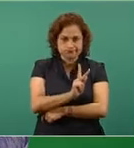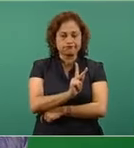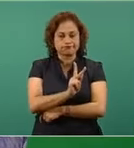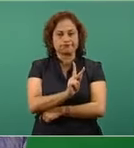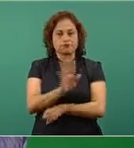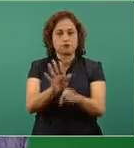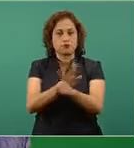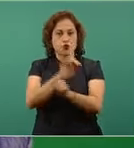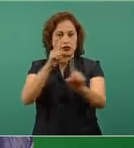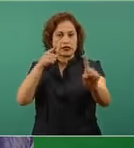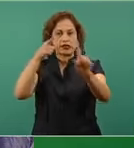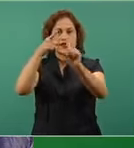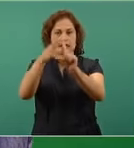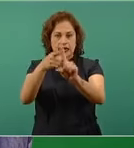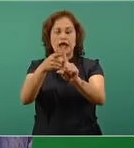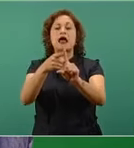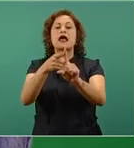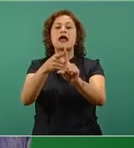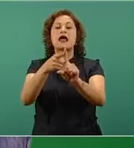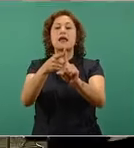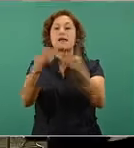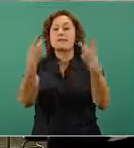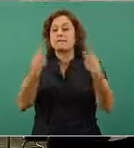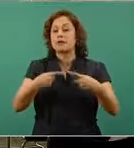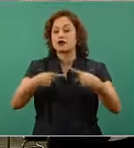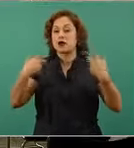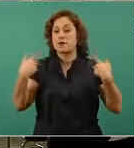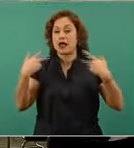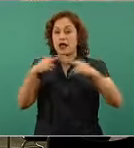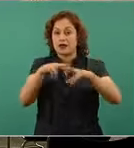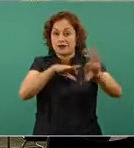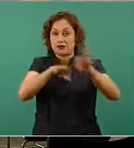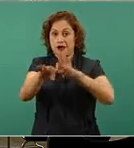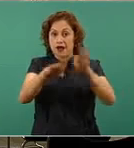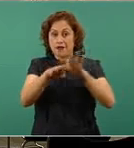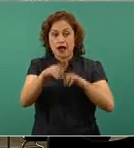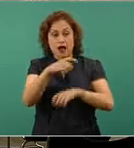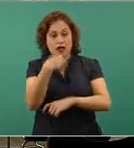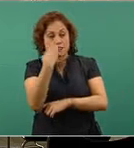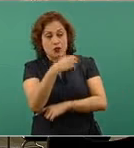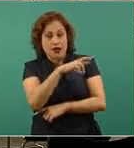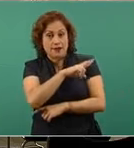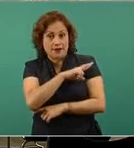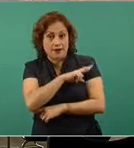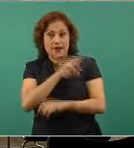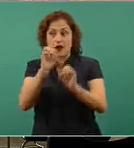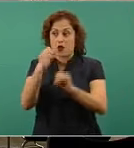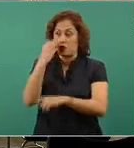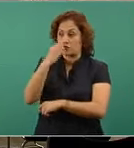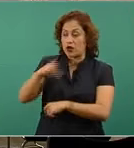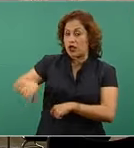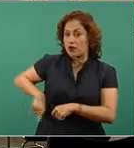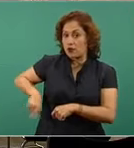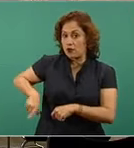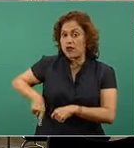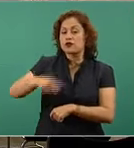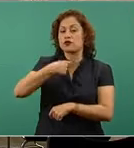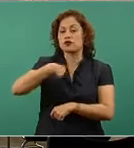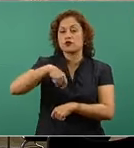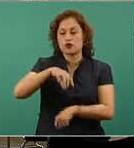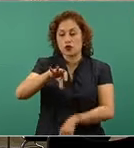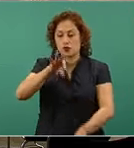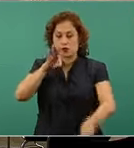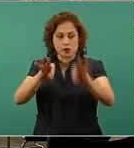de dependencias privadas, y es el reto de identificar quién está en el campo educativo en